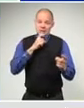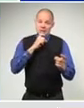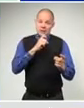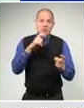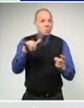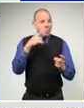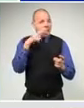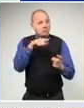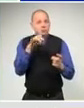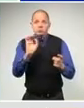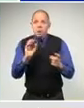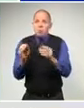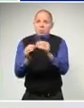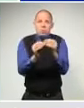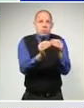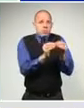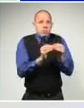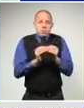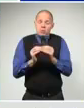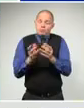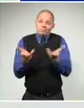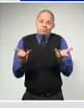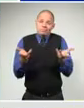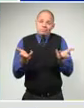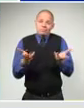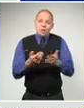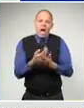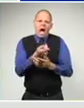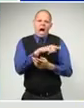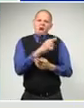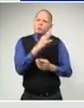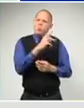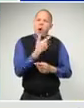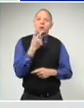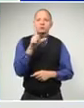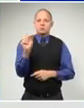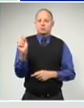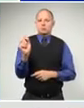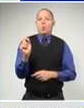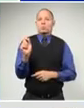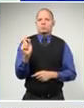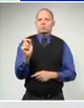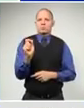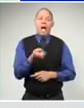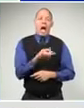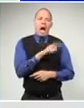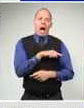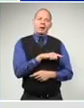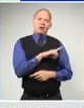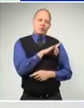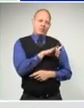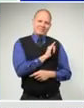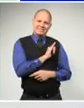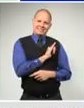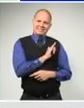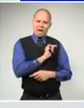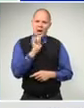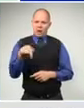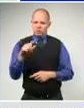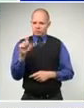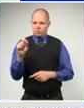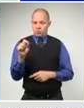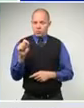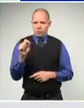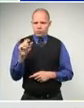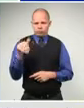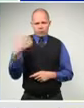transmisión muy elevada. Ayer con 100 casos son 4 más que la jornada anterior y lamentablemente